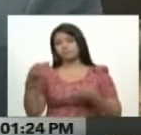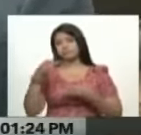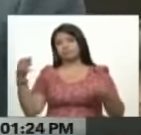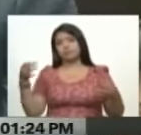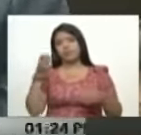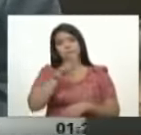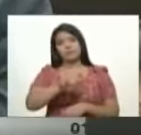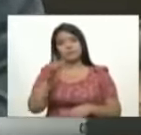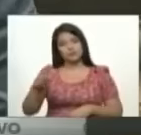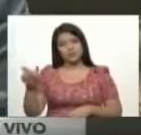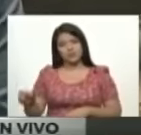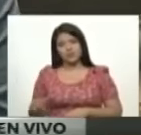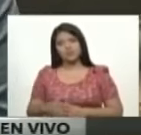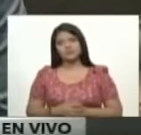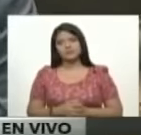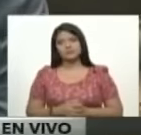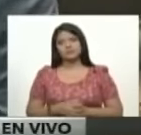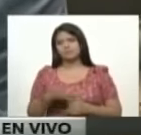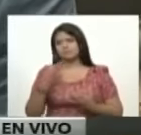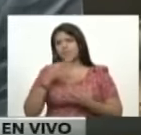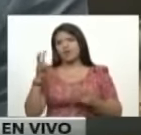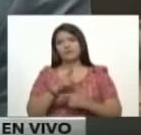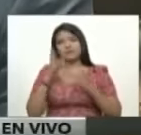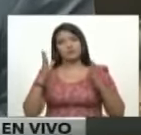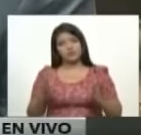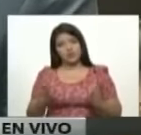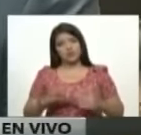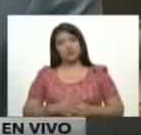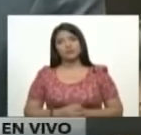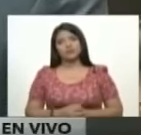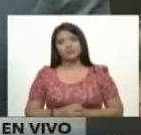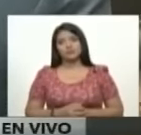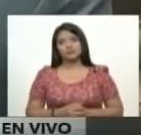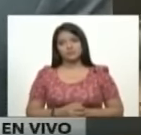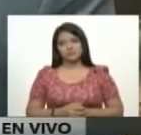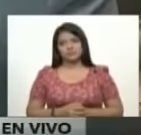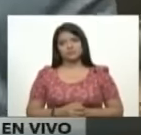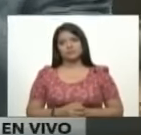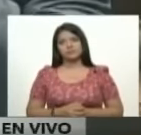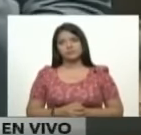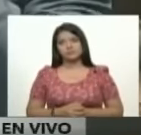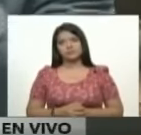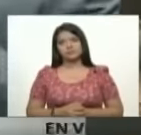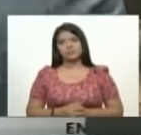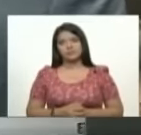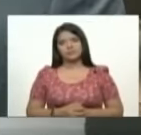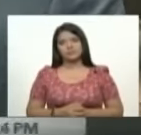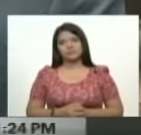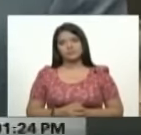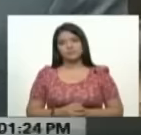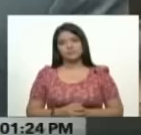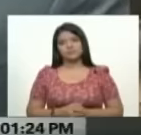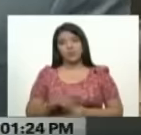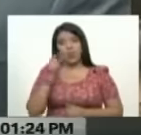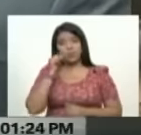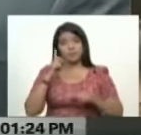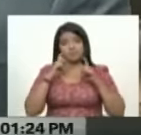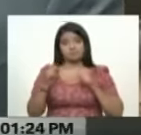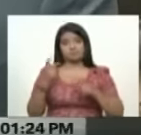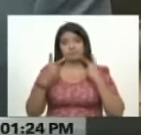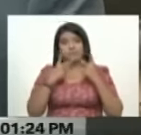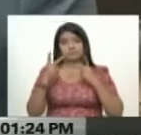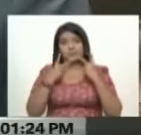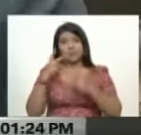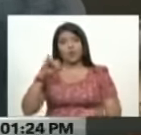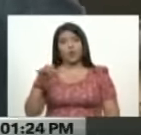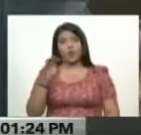ciudadano, extraordinario venezolano, como es el politólogo José Luis